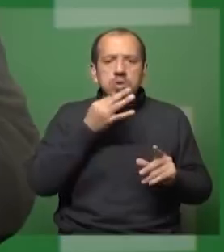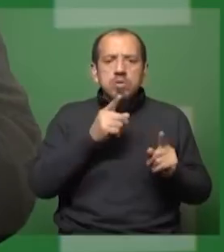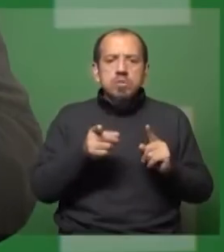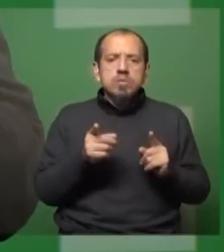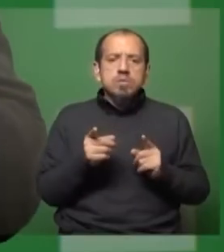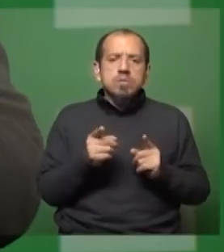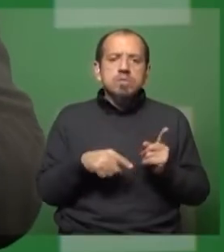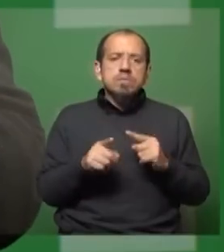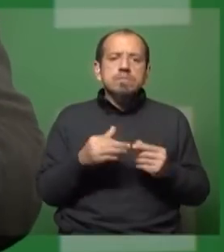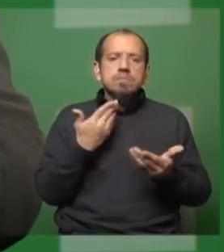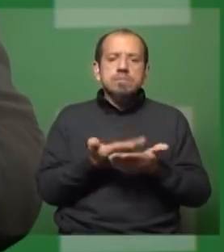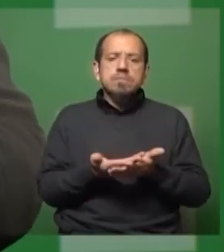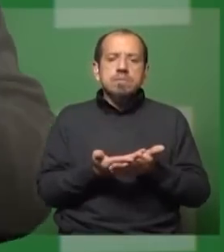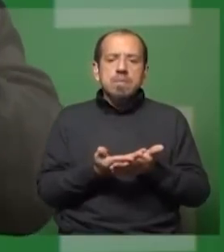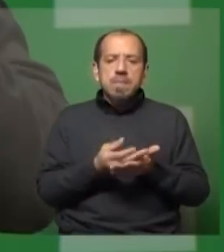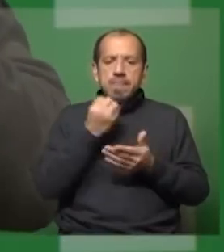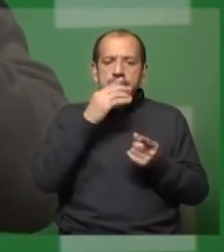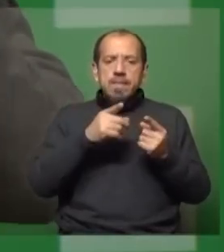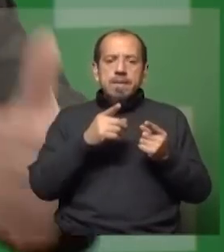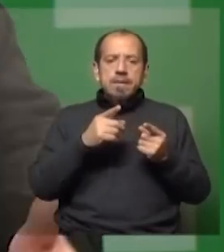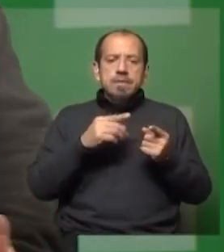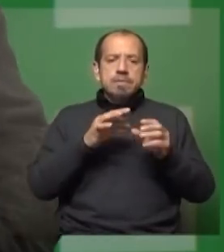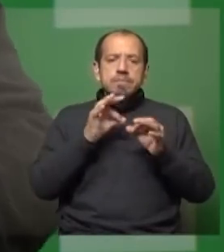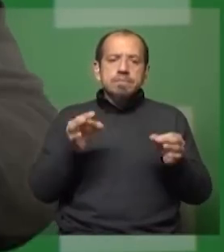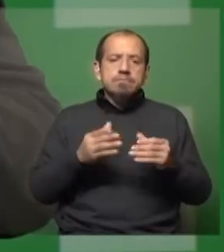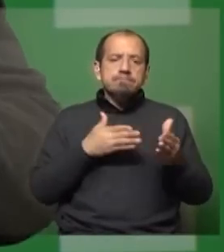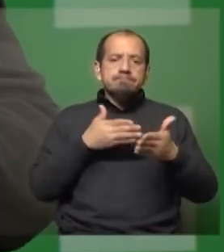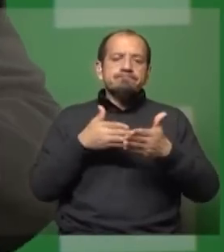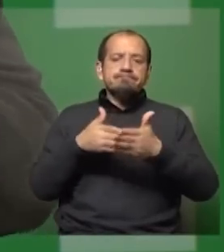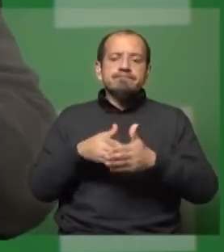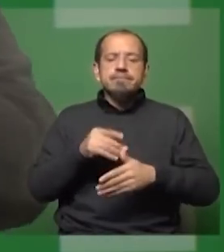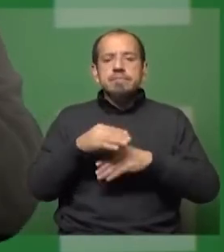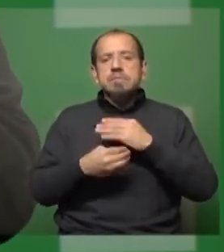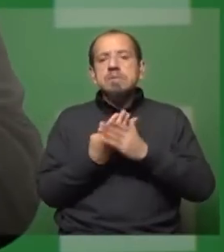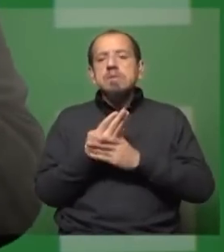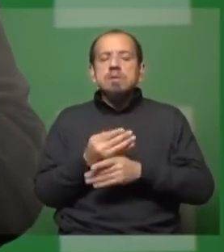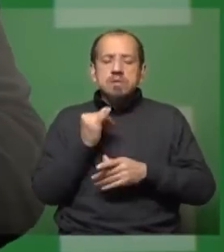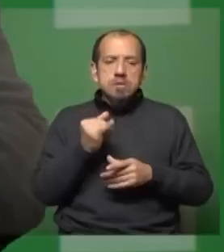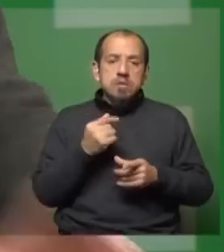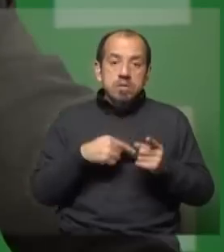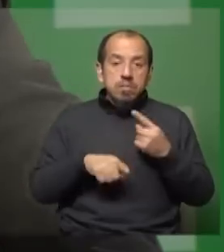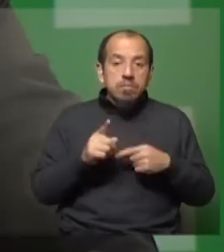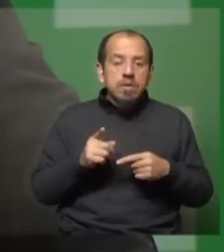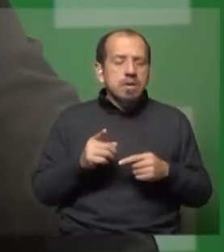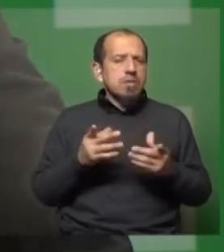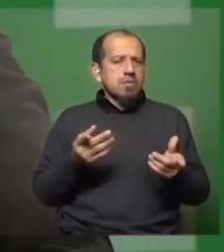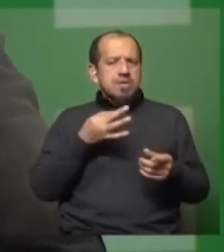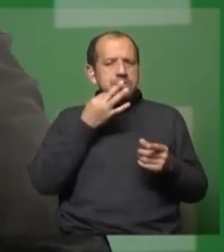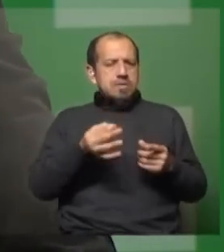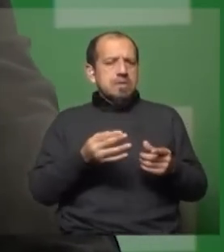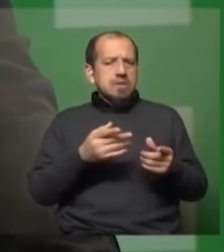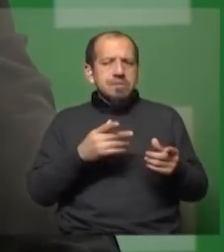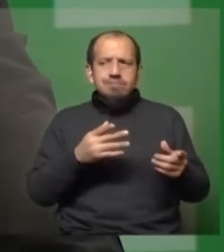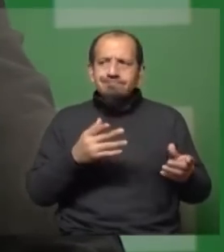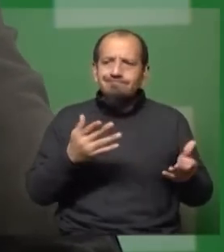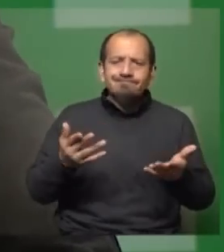haya que plantear mejoras superar obstáculos dentro del mercosur todo eso sí pero seguir amenazando seguir